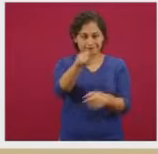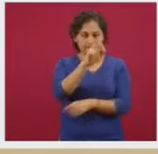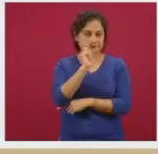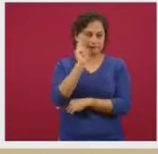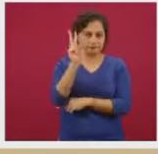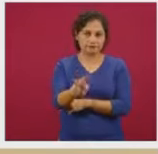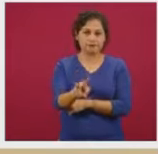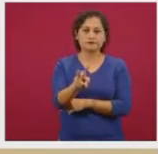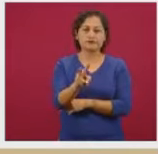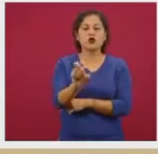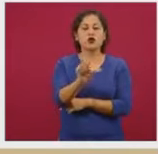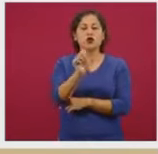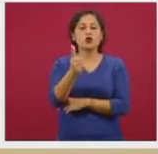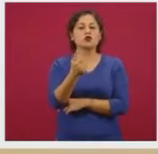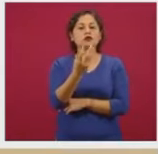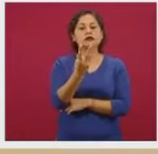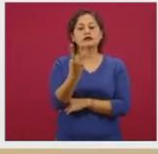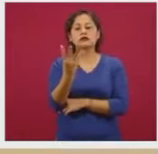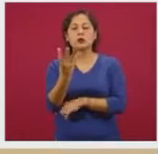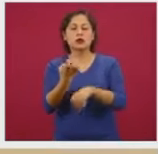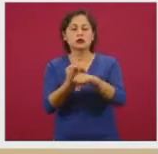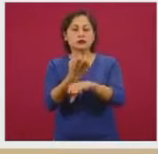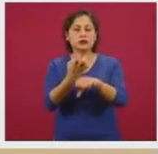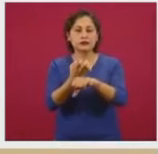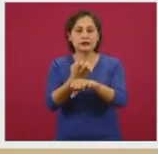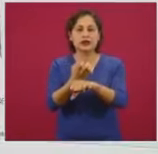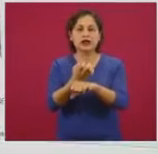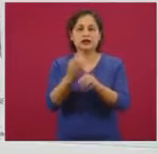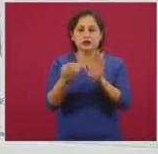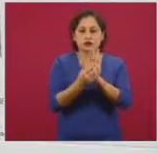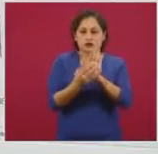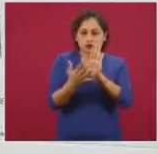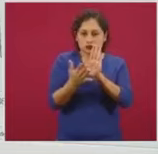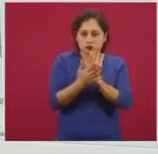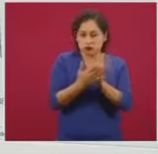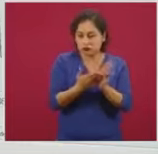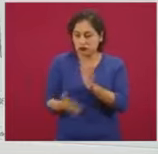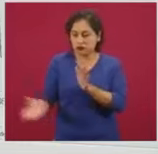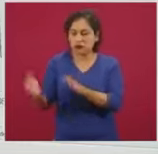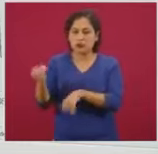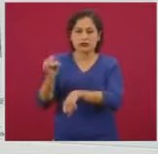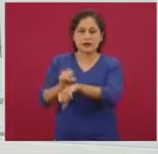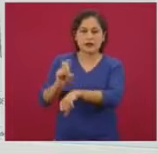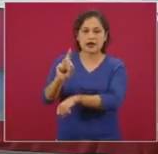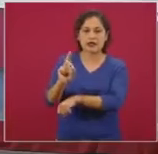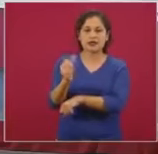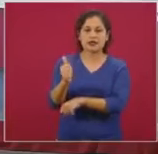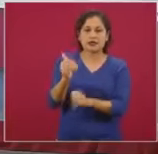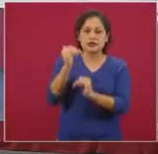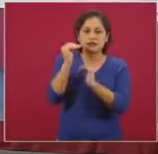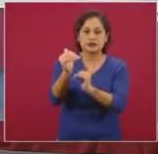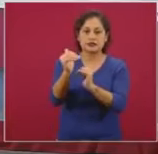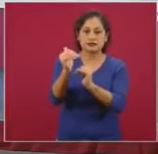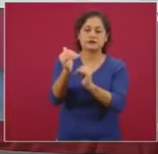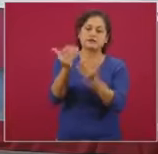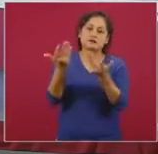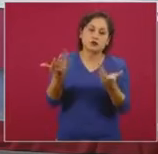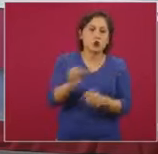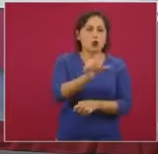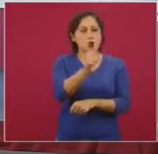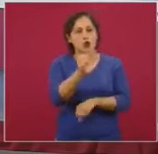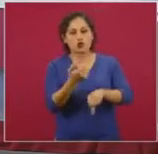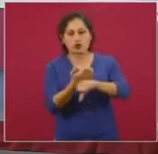hay algunos 3 o 4 estados en donde tenemos el registro hasta, en este caso, hasta la semana 36. Así, digo, depende también de algunos